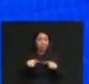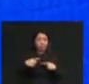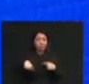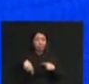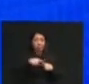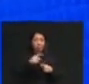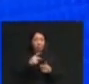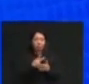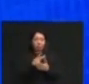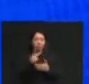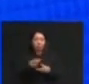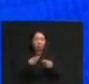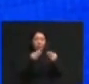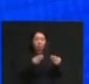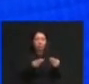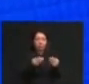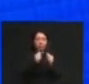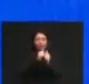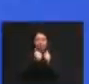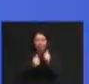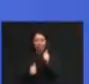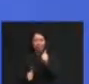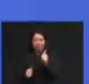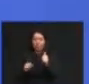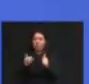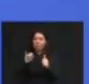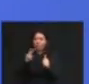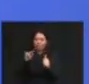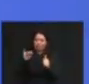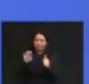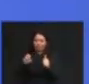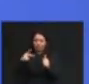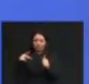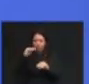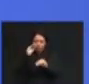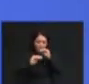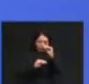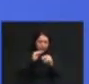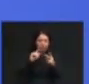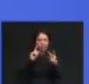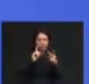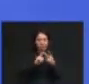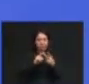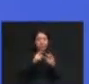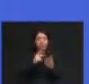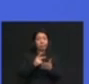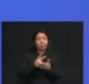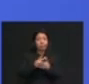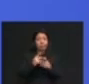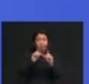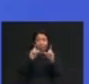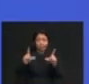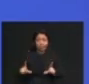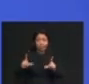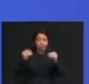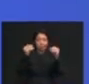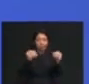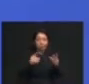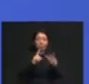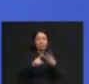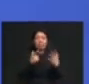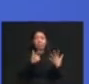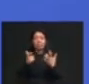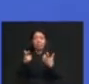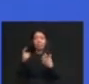de la artista Yvonne Domenech, un diploma y 750 mil pesos que serán destinados a su causa.